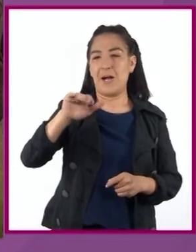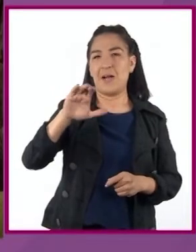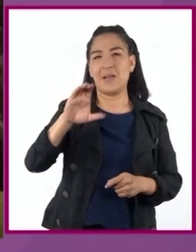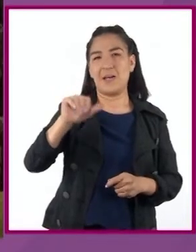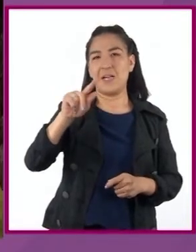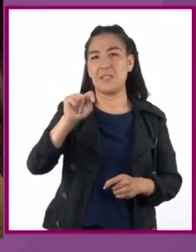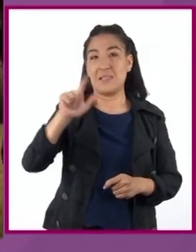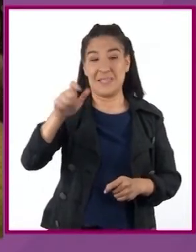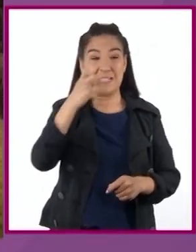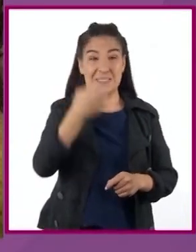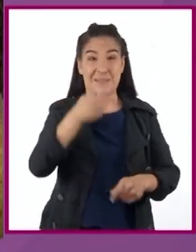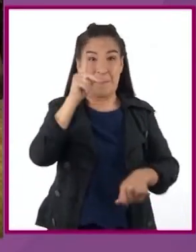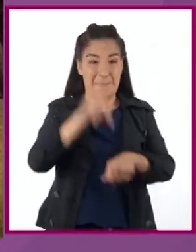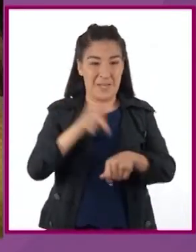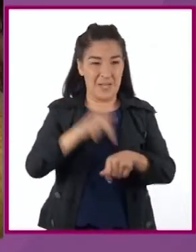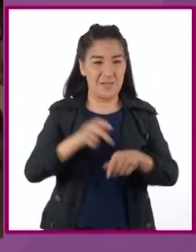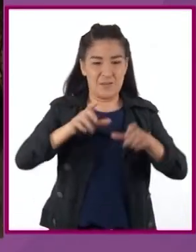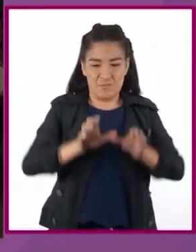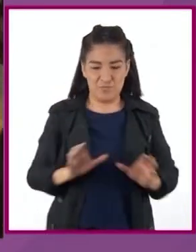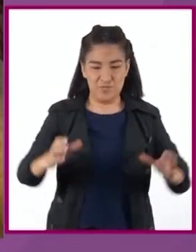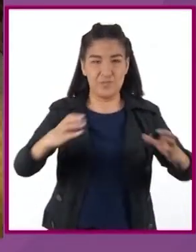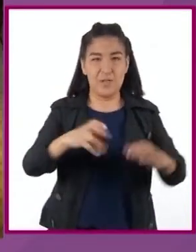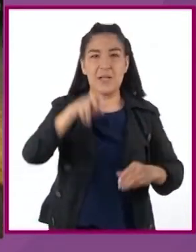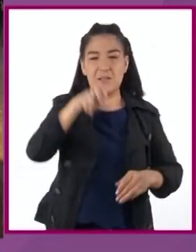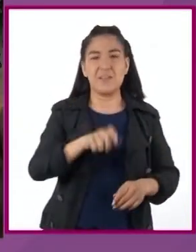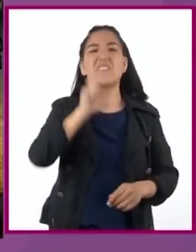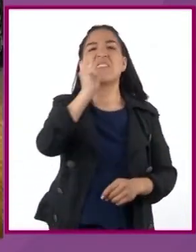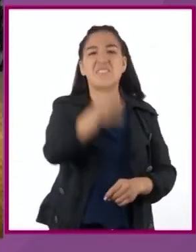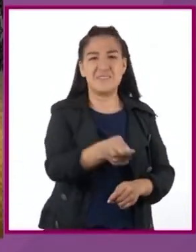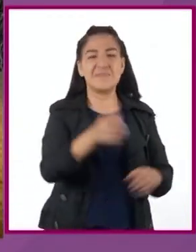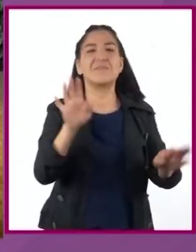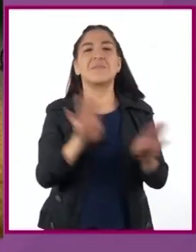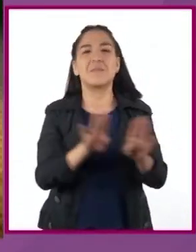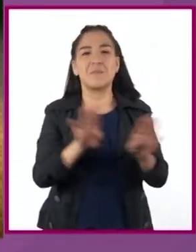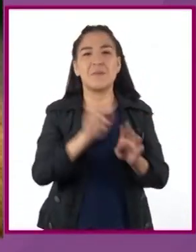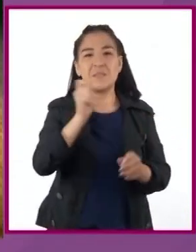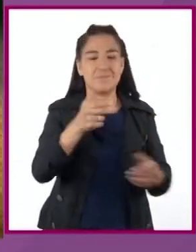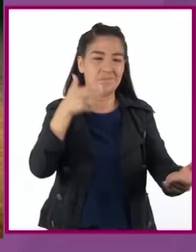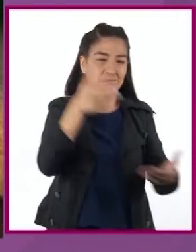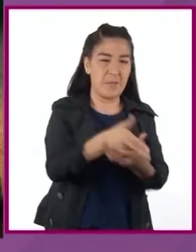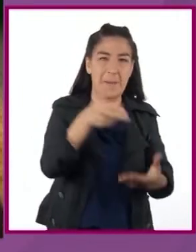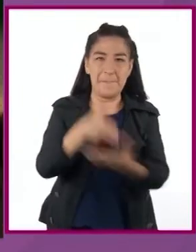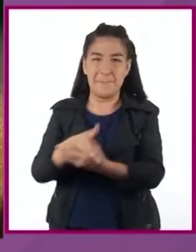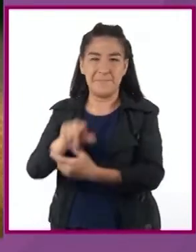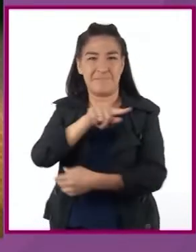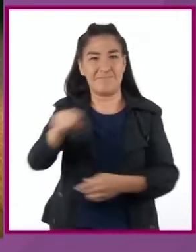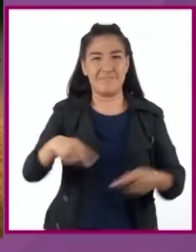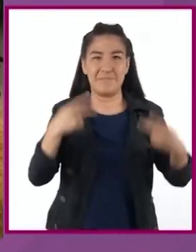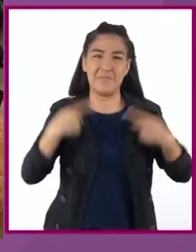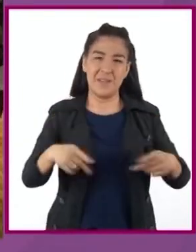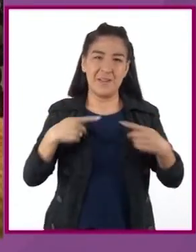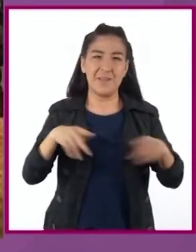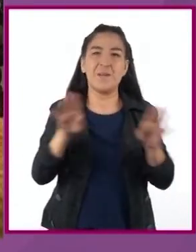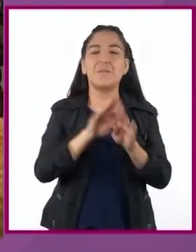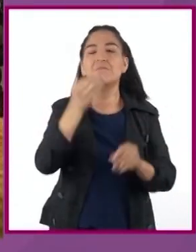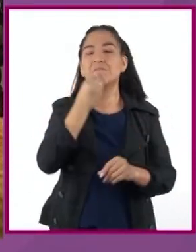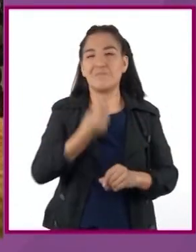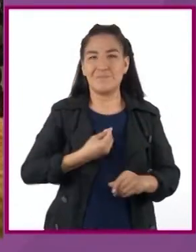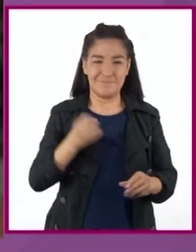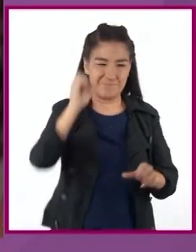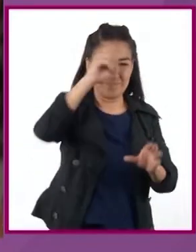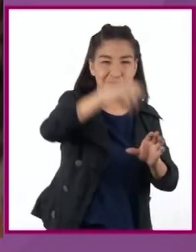circular donde se escenificaba el rayamiento o sacrificio gladiatorio, la ceremonia principal